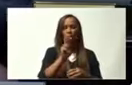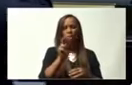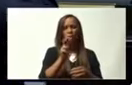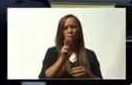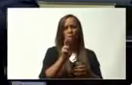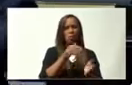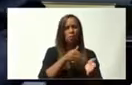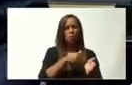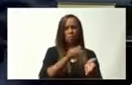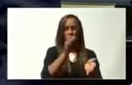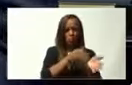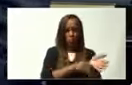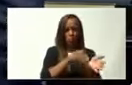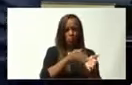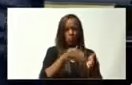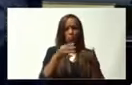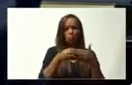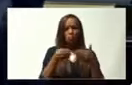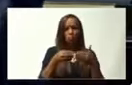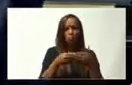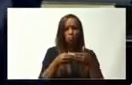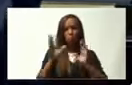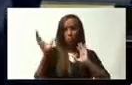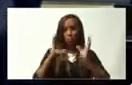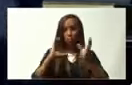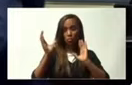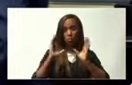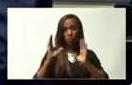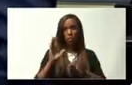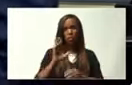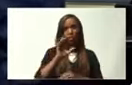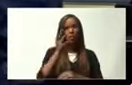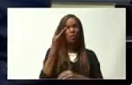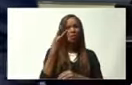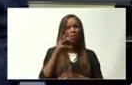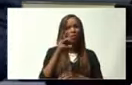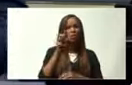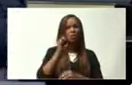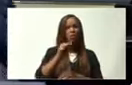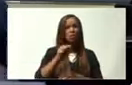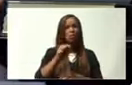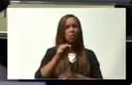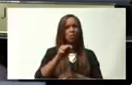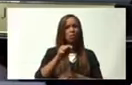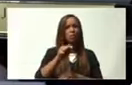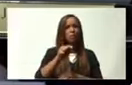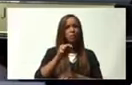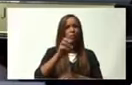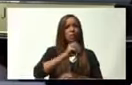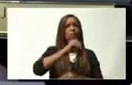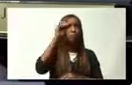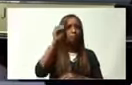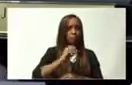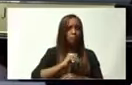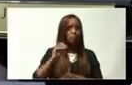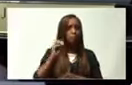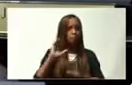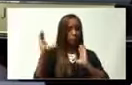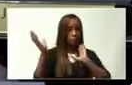un 37.60% de préstamo que tomamos del producto interno bruto. Y entonces, en